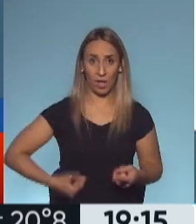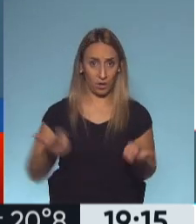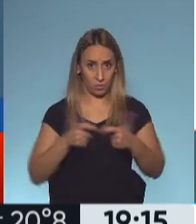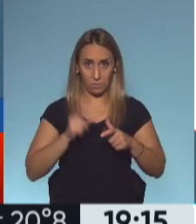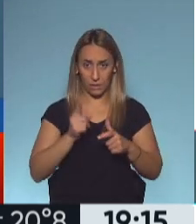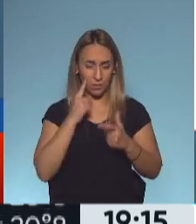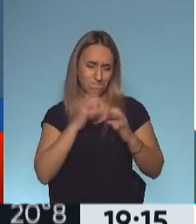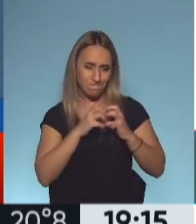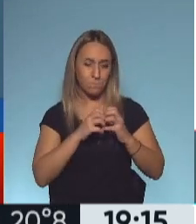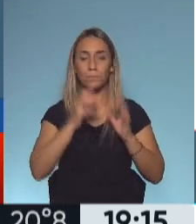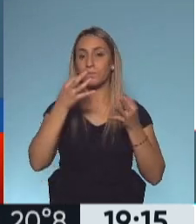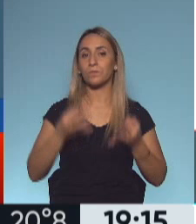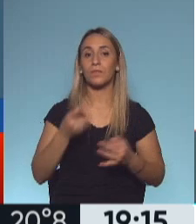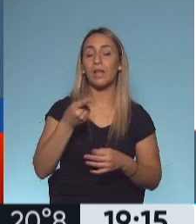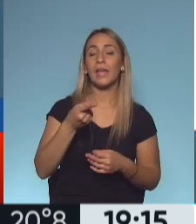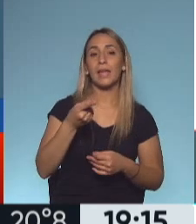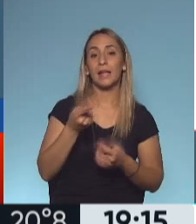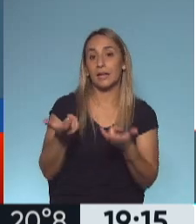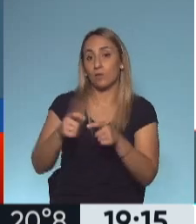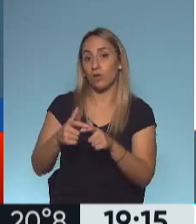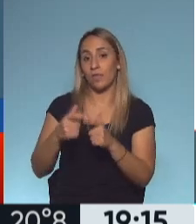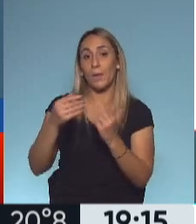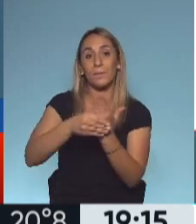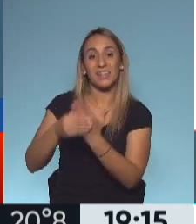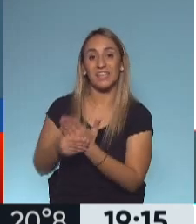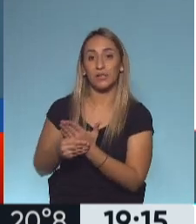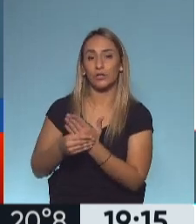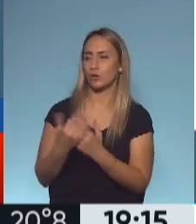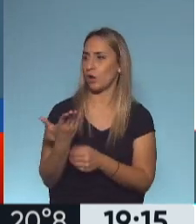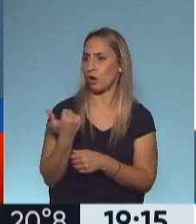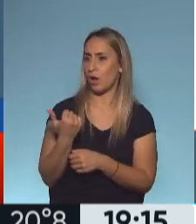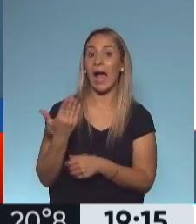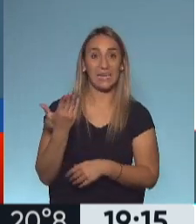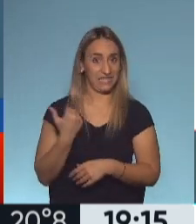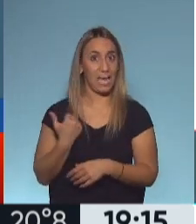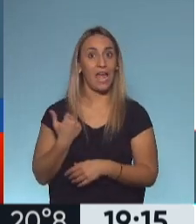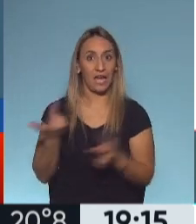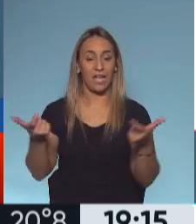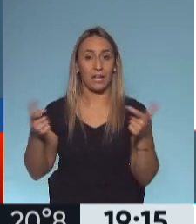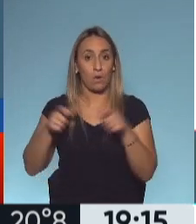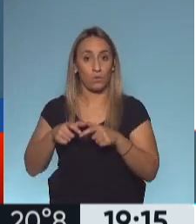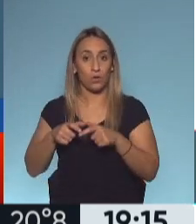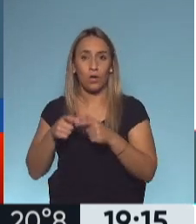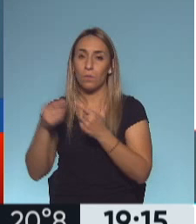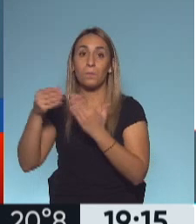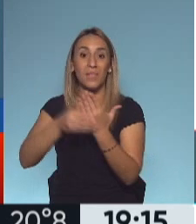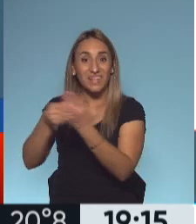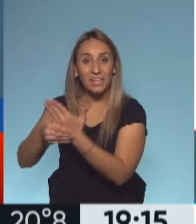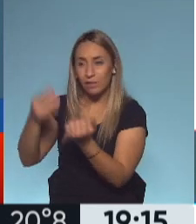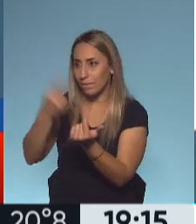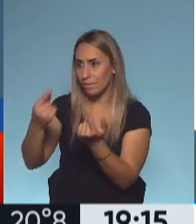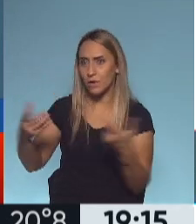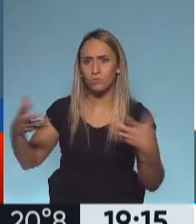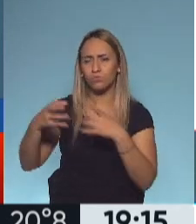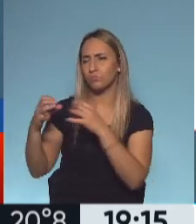En la reunión que hubo de gabinete en el día de ayer, Sí. Todos coincidieron en